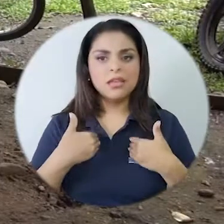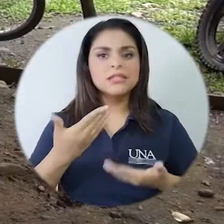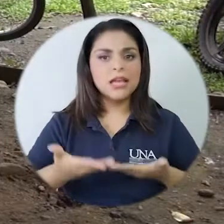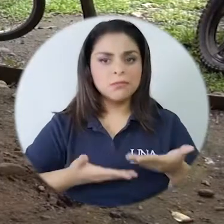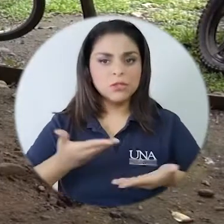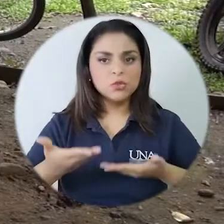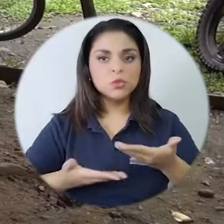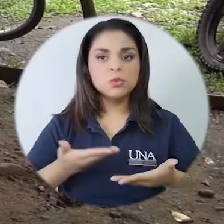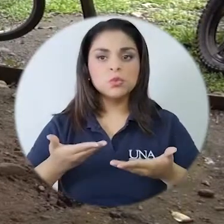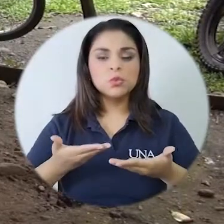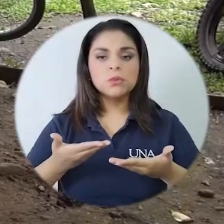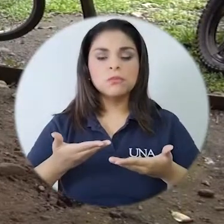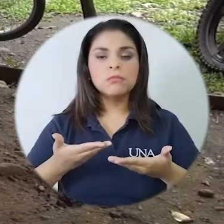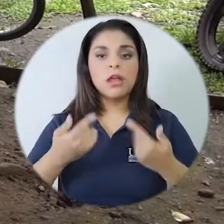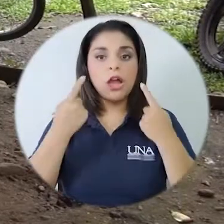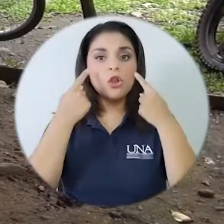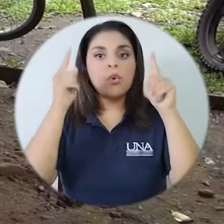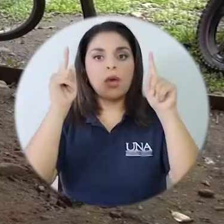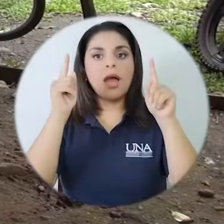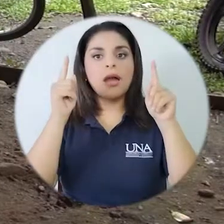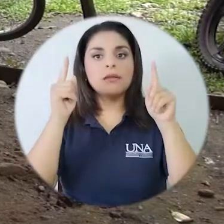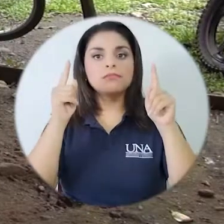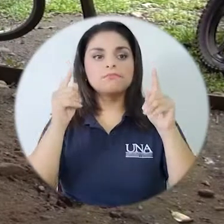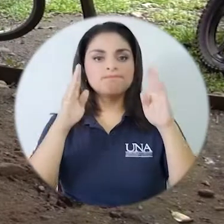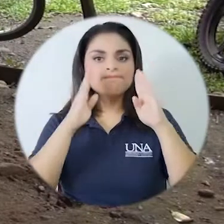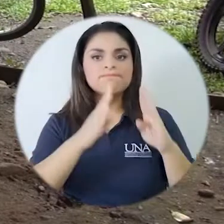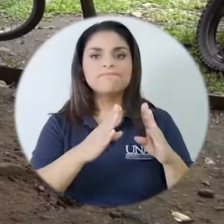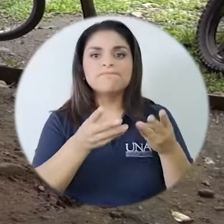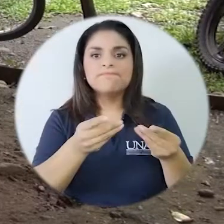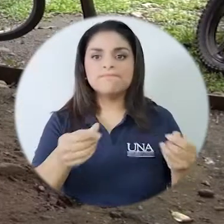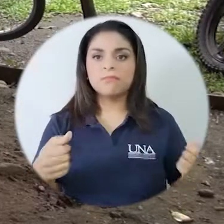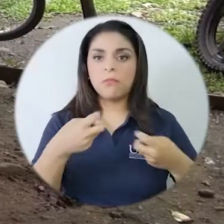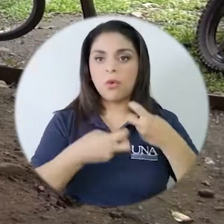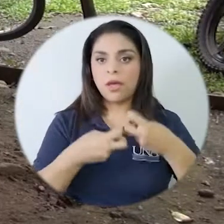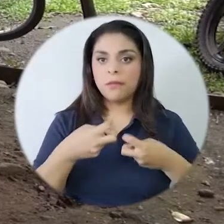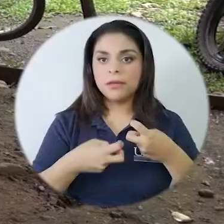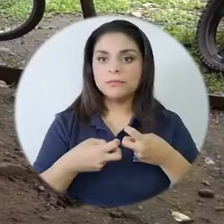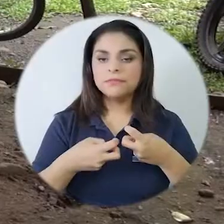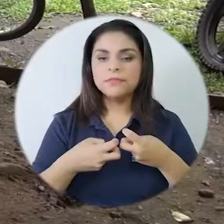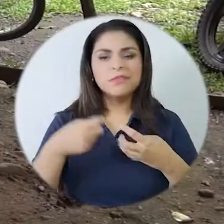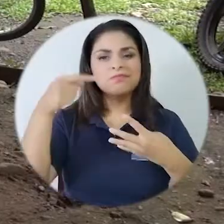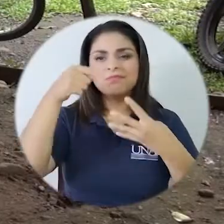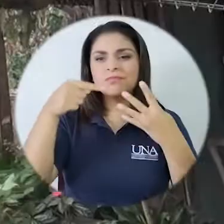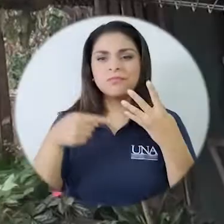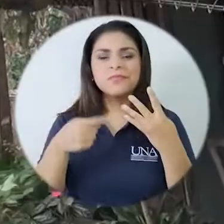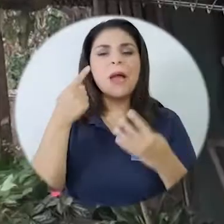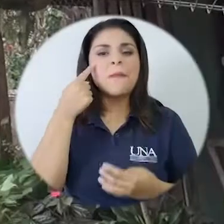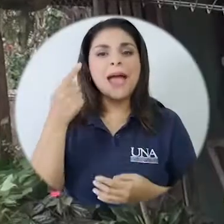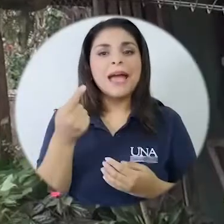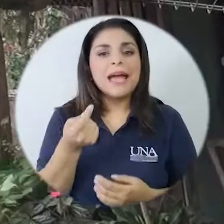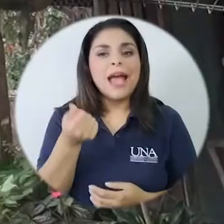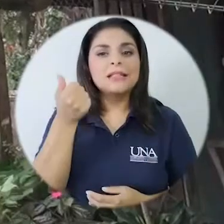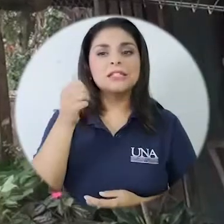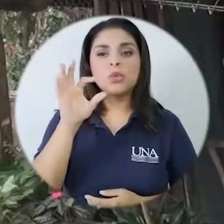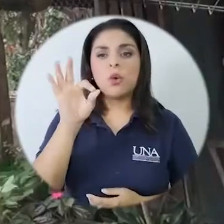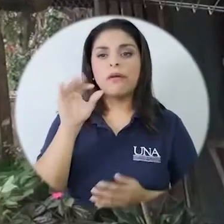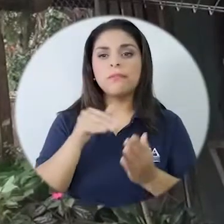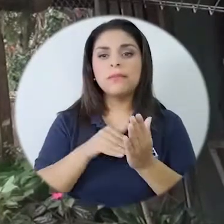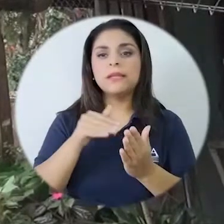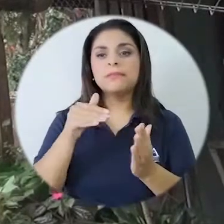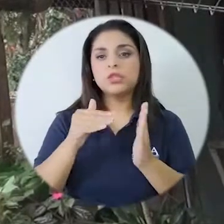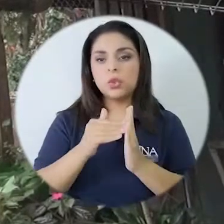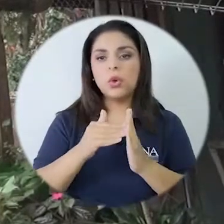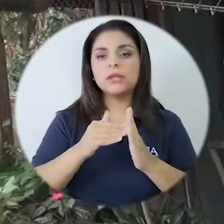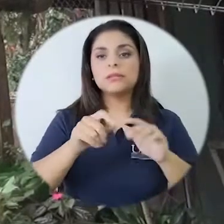hay servicios para poder atacar el problema. Datos, por ejemplo, son casi 9 mil millones de